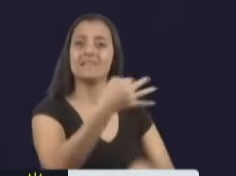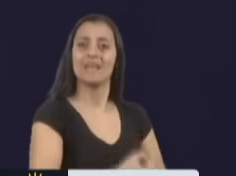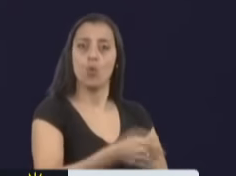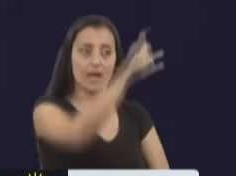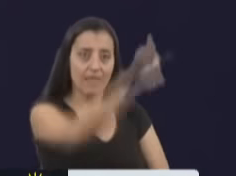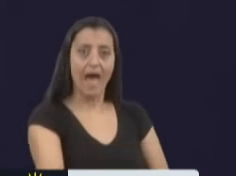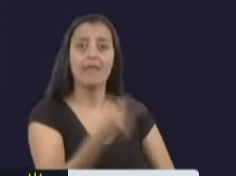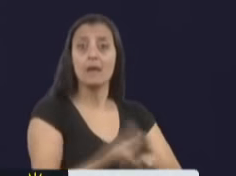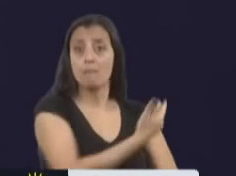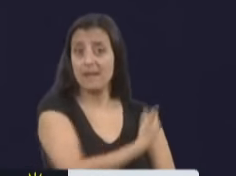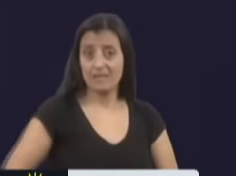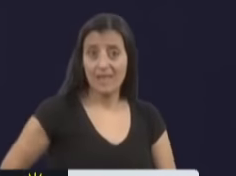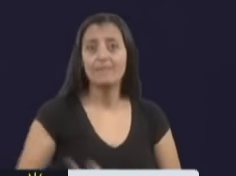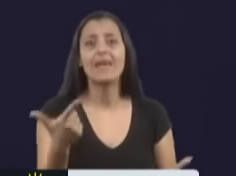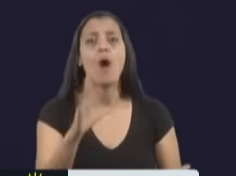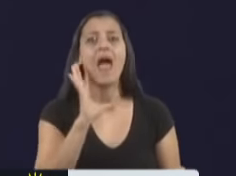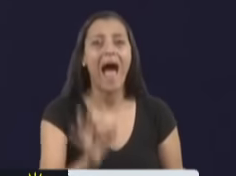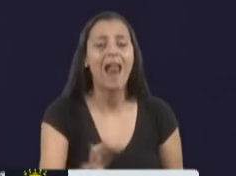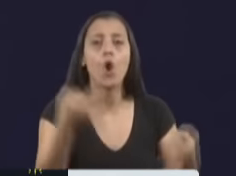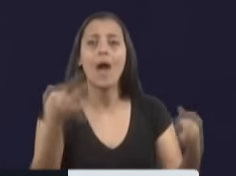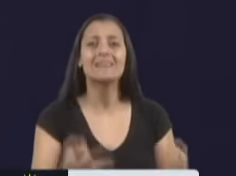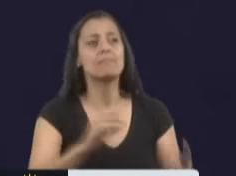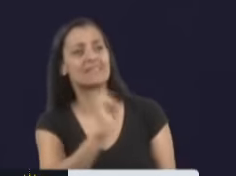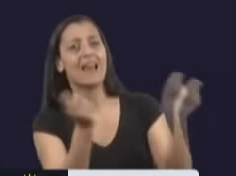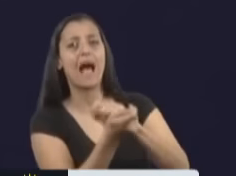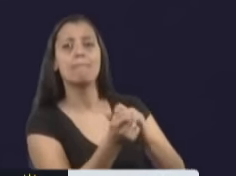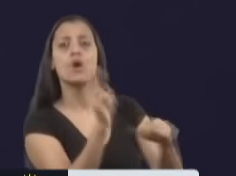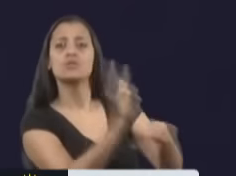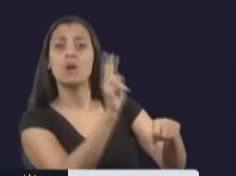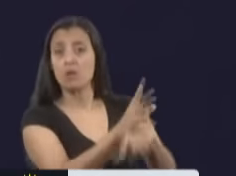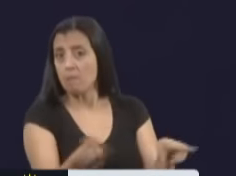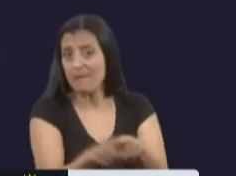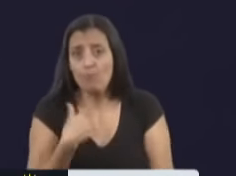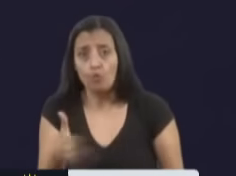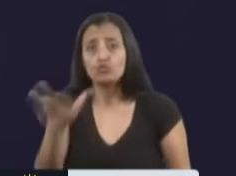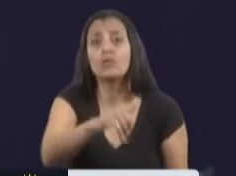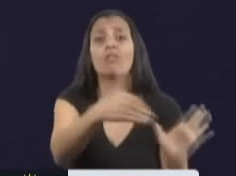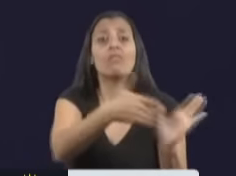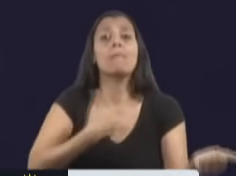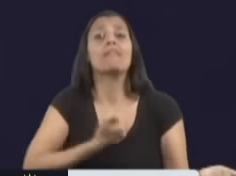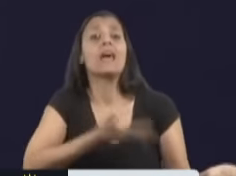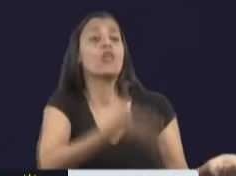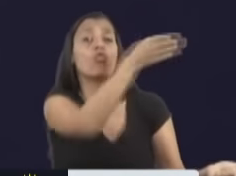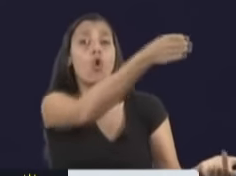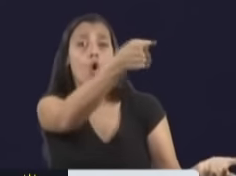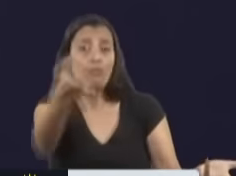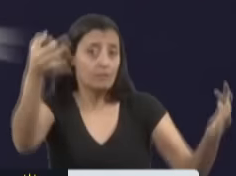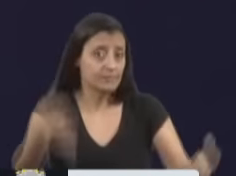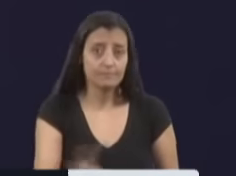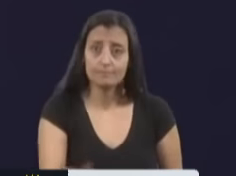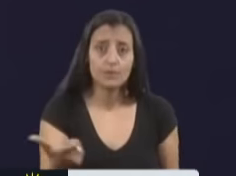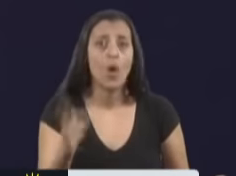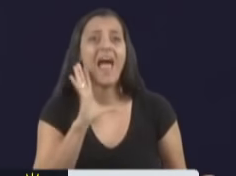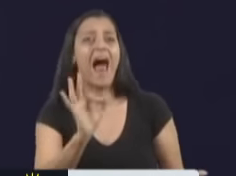hay ningún cambio en su seguridad más que los que habitualmente hay todos los días en virtud de sus movimientos Así que no no no no no hay